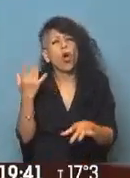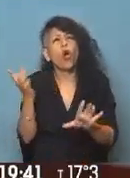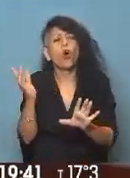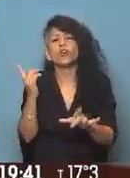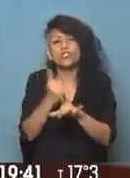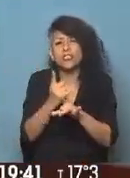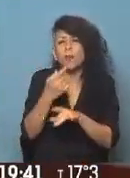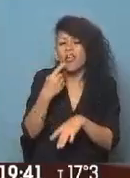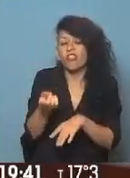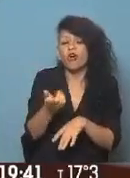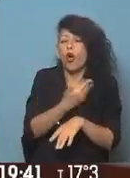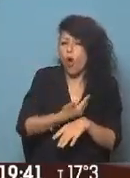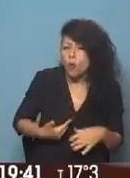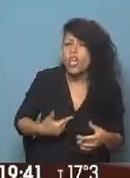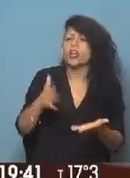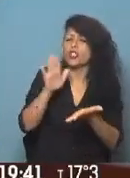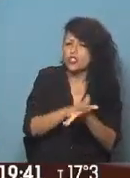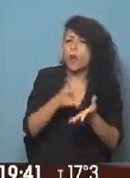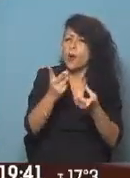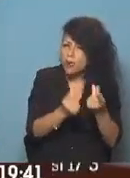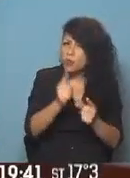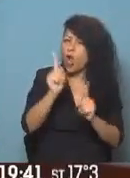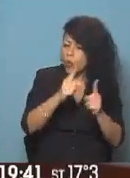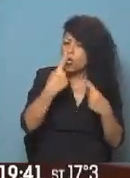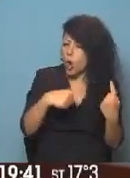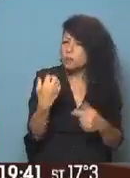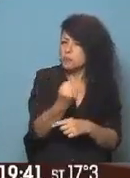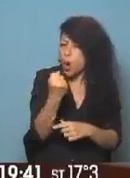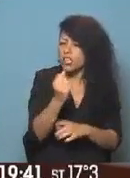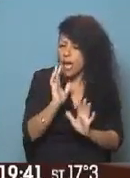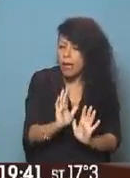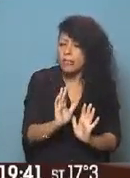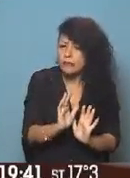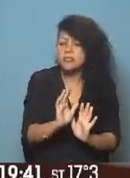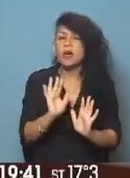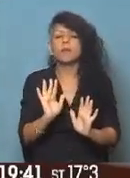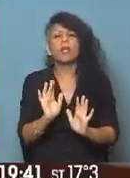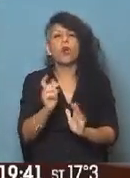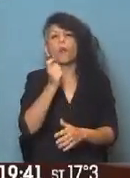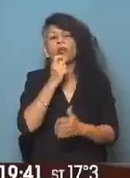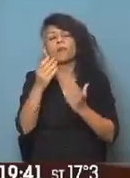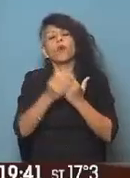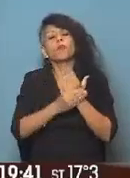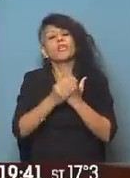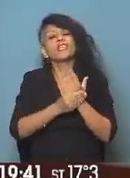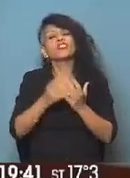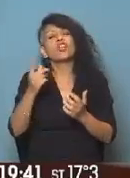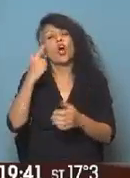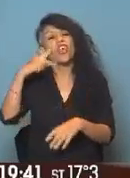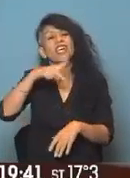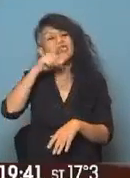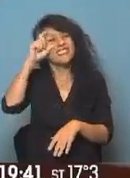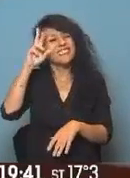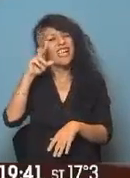gobierno en materia del presupuesto, creo que si no hubiese sido por la actitud en el caso del ministro del Interior, hubiese sido